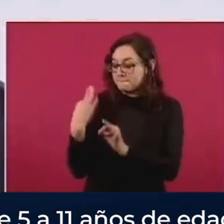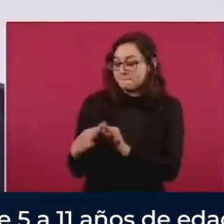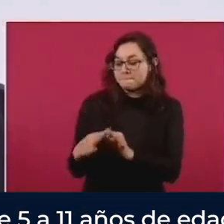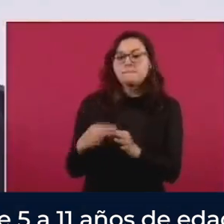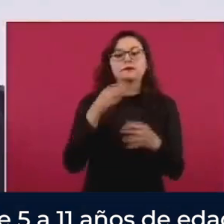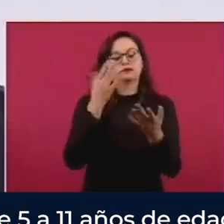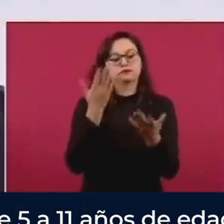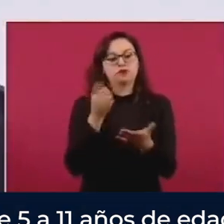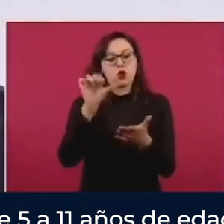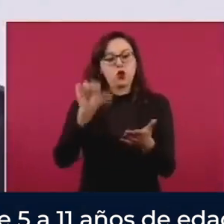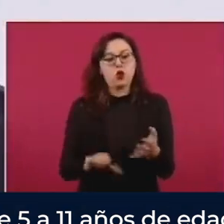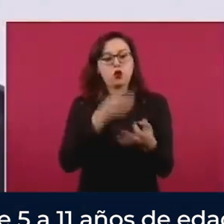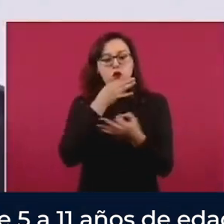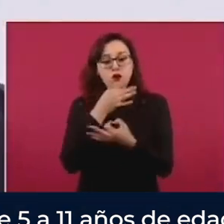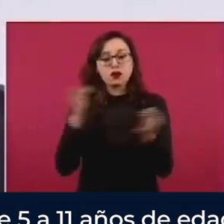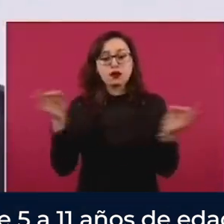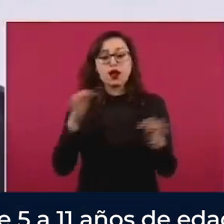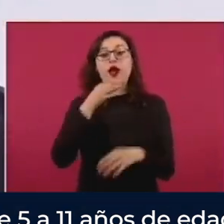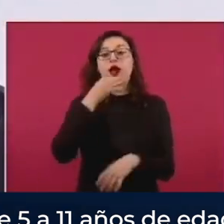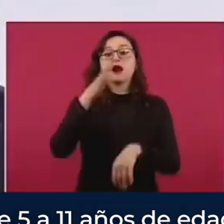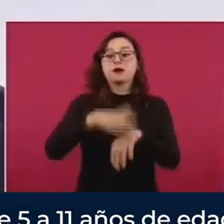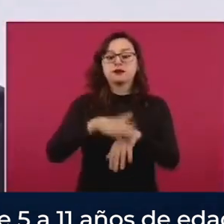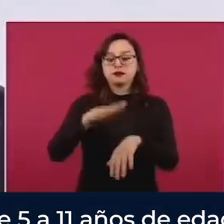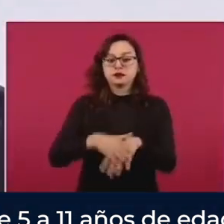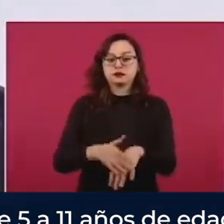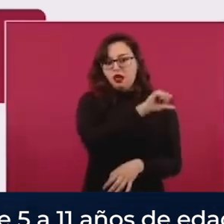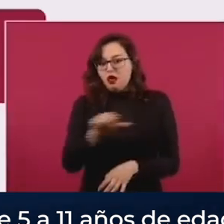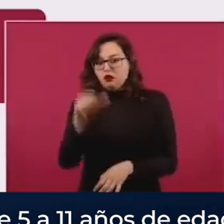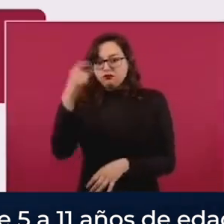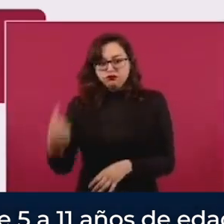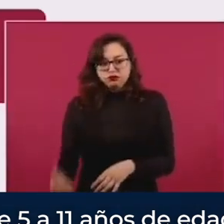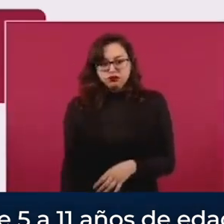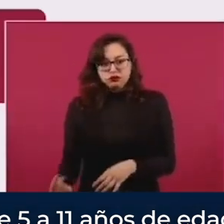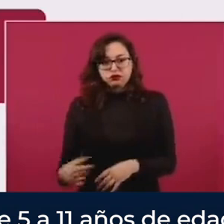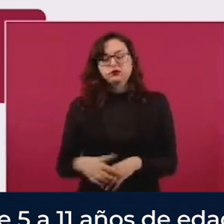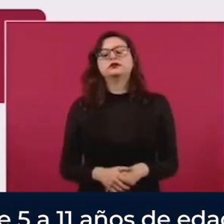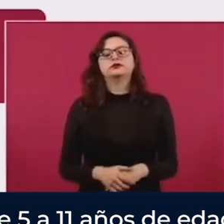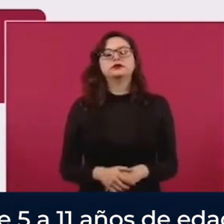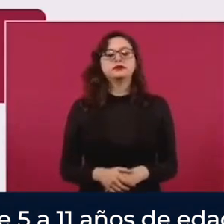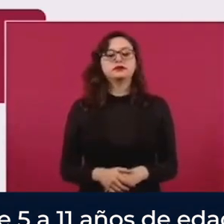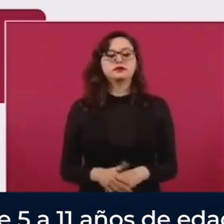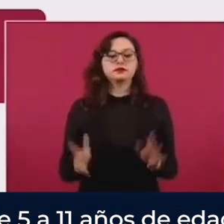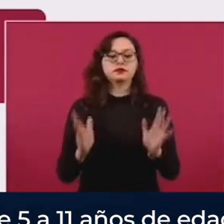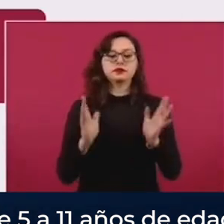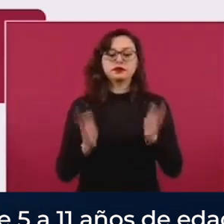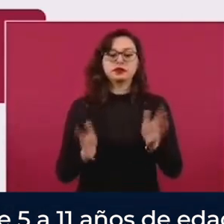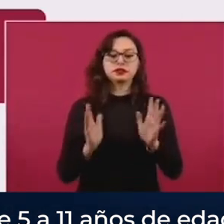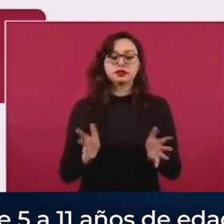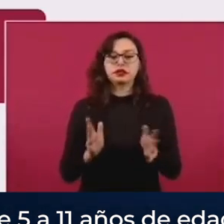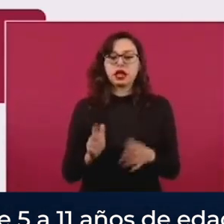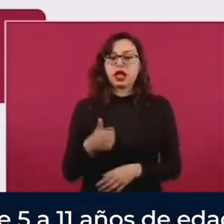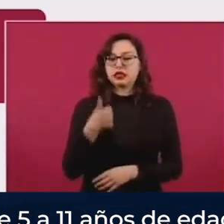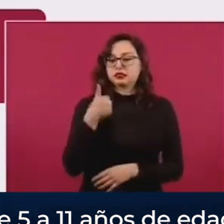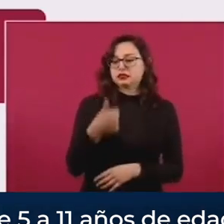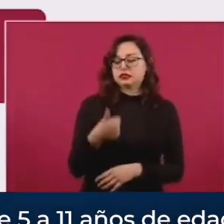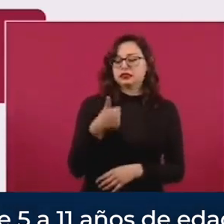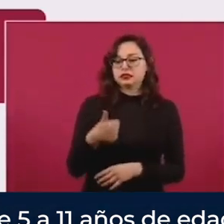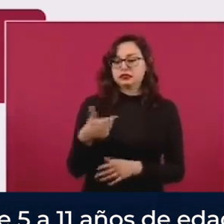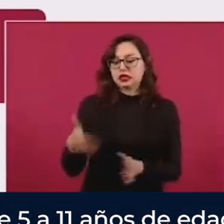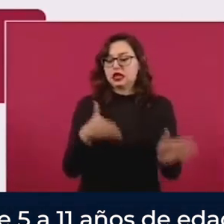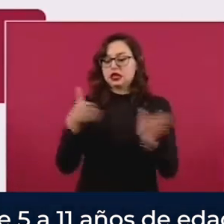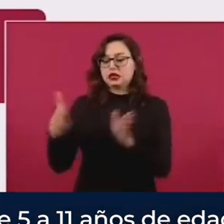vacunación contra el COVID-19 en niños de 5 a 11 años de edad. El funcionario federal precisó que el registro para este